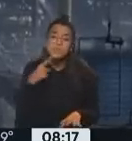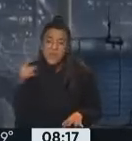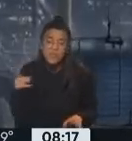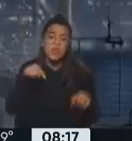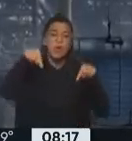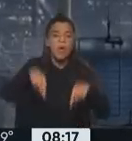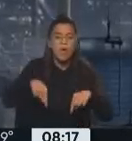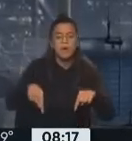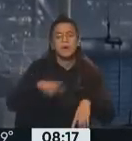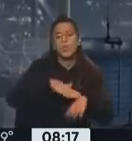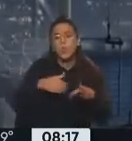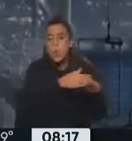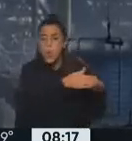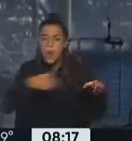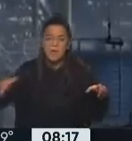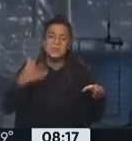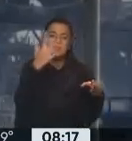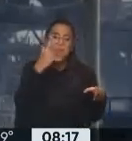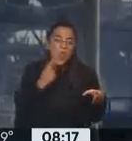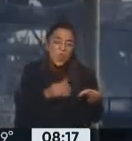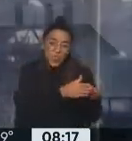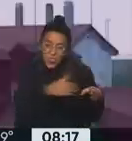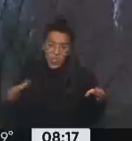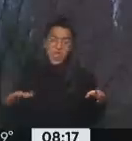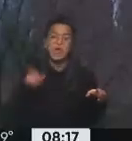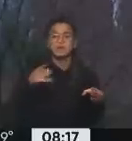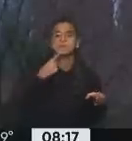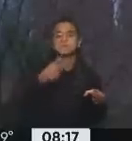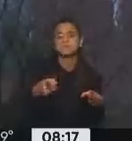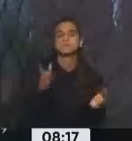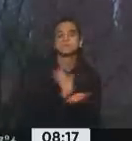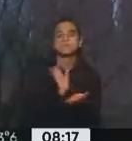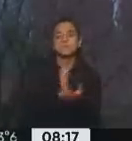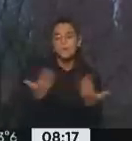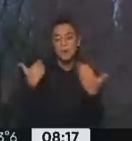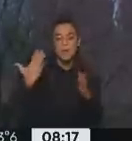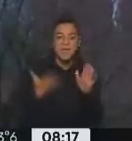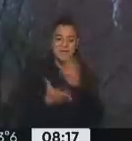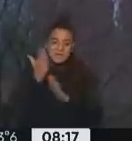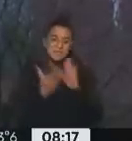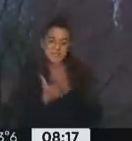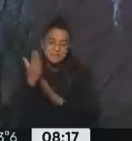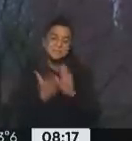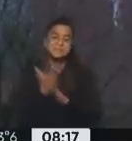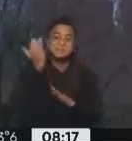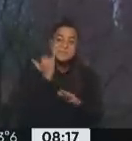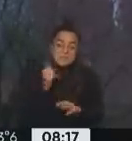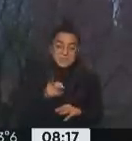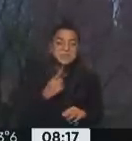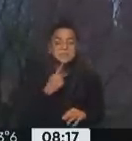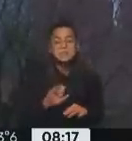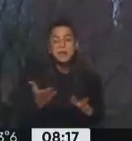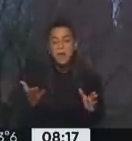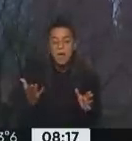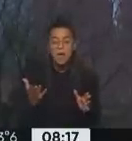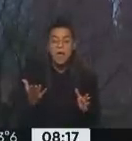iba a establecer durante estos tres días próximos un corredor humanitario para que puedan salir y ya directamente esto